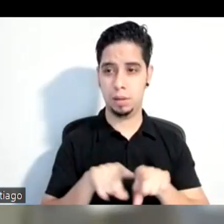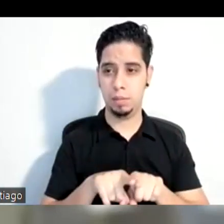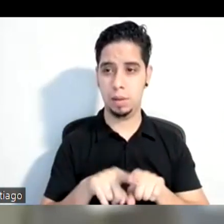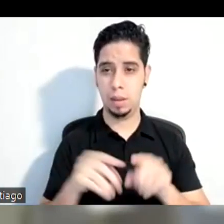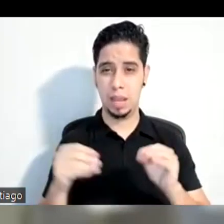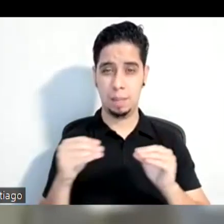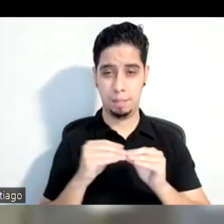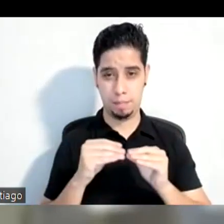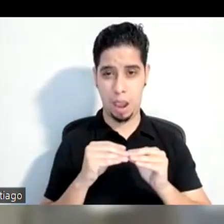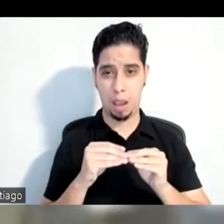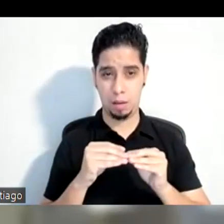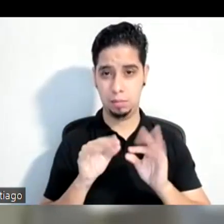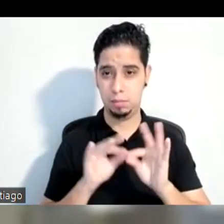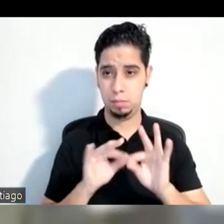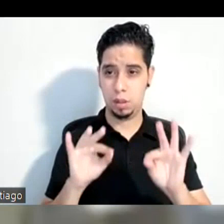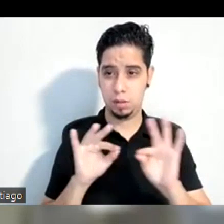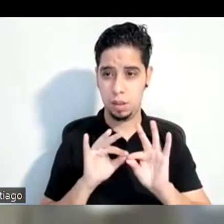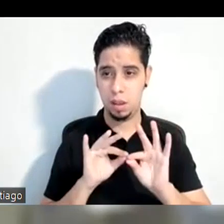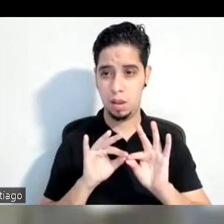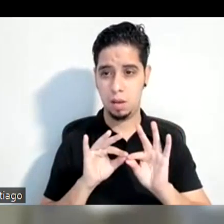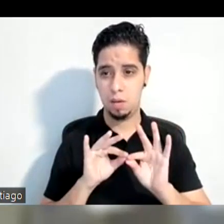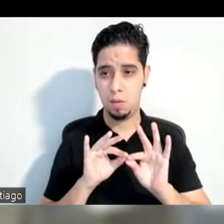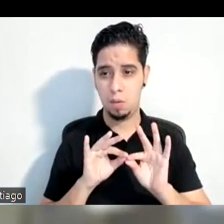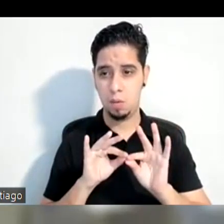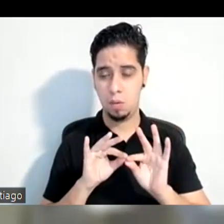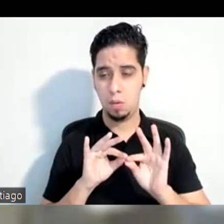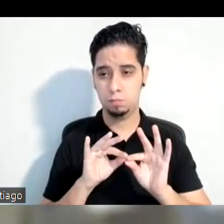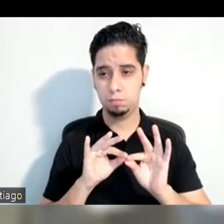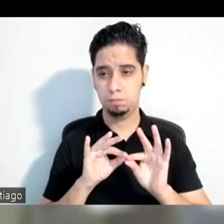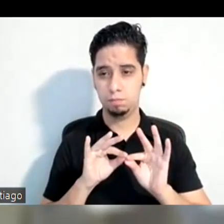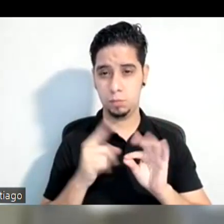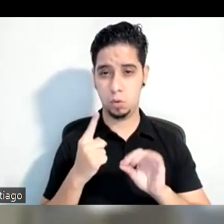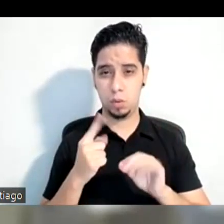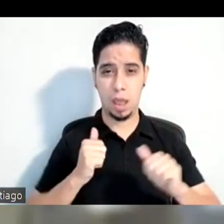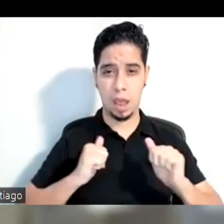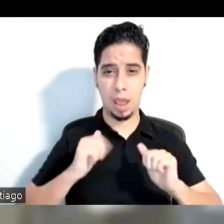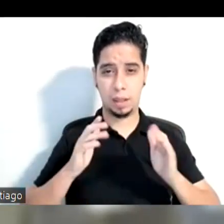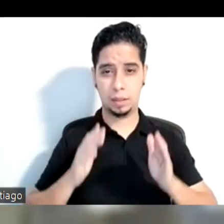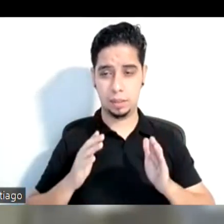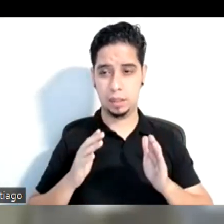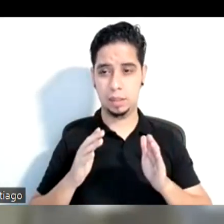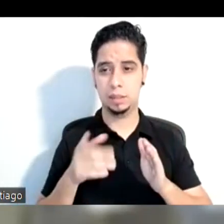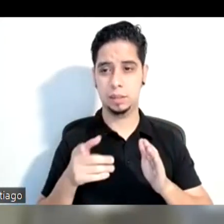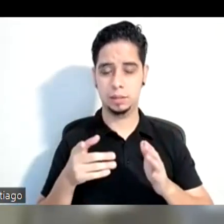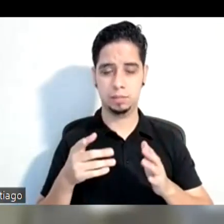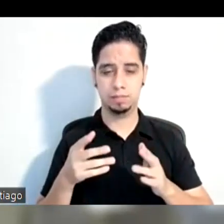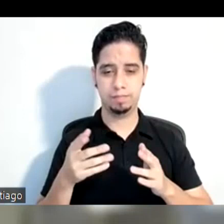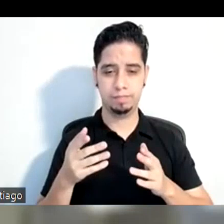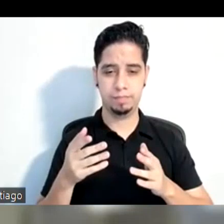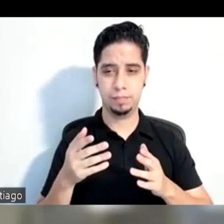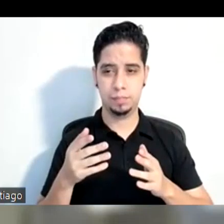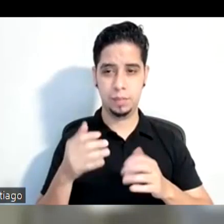más prominencia a una actriz que